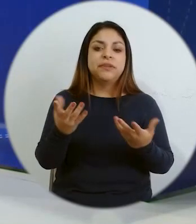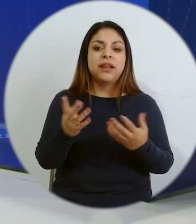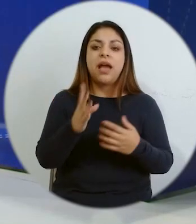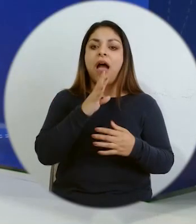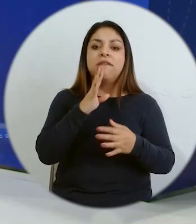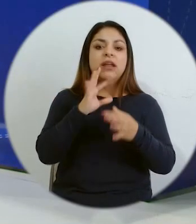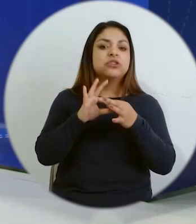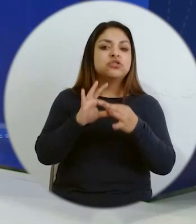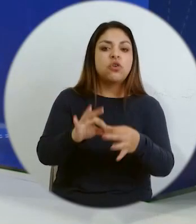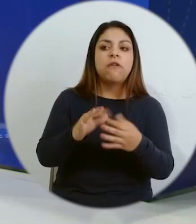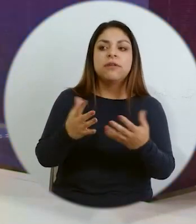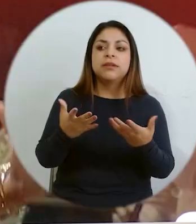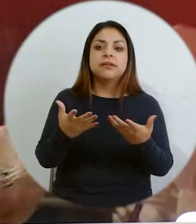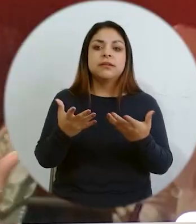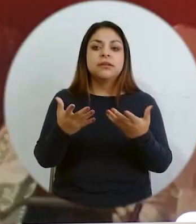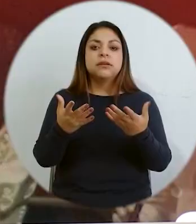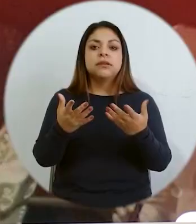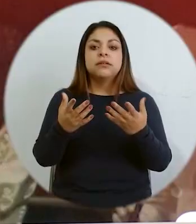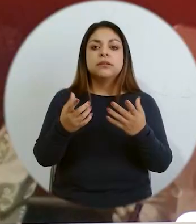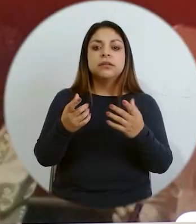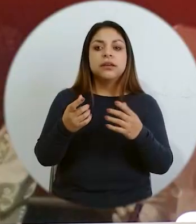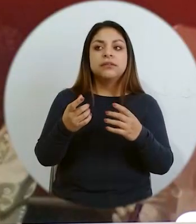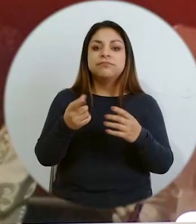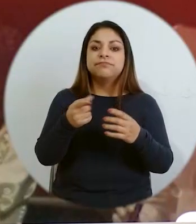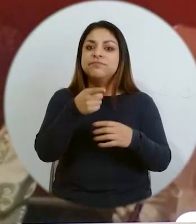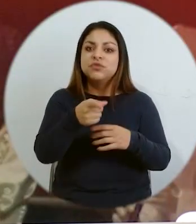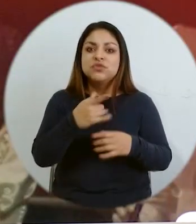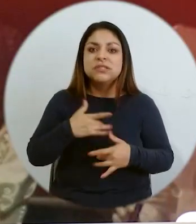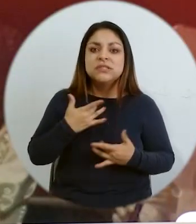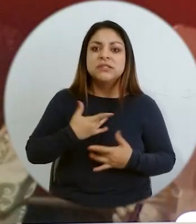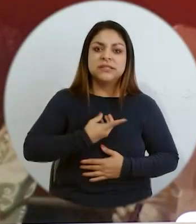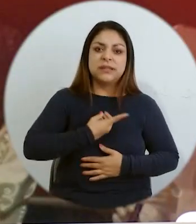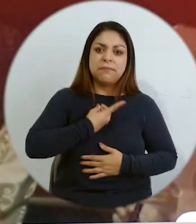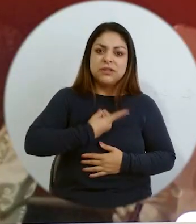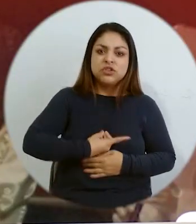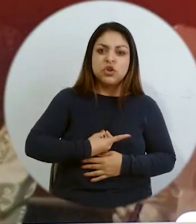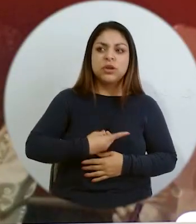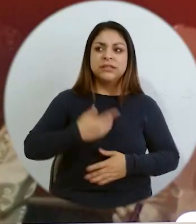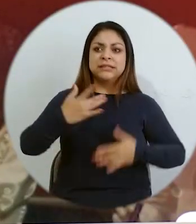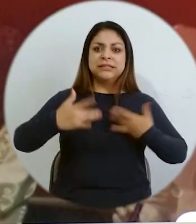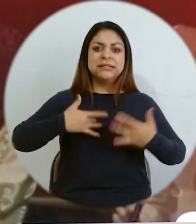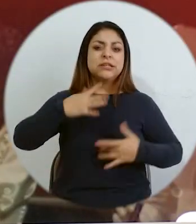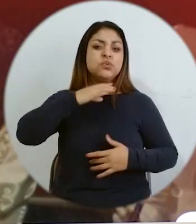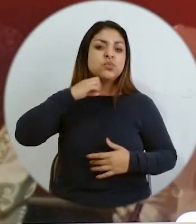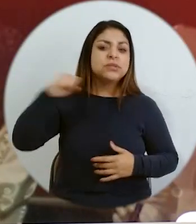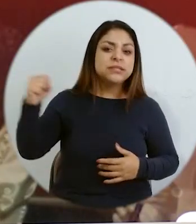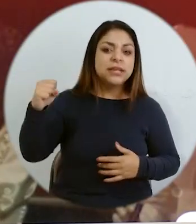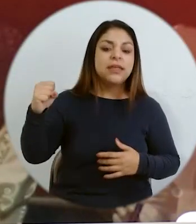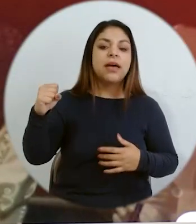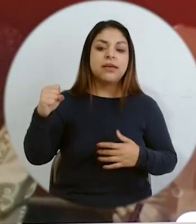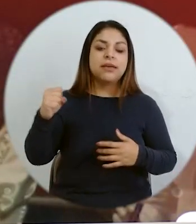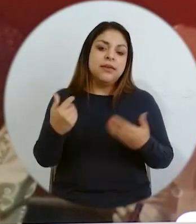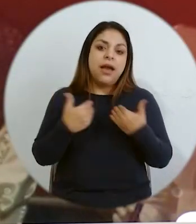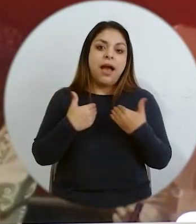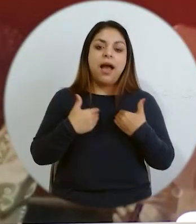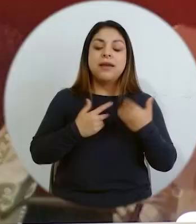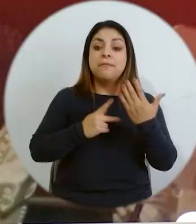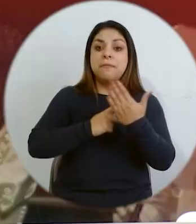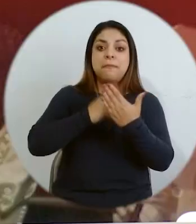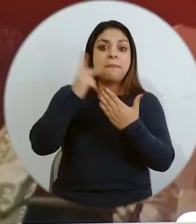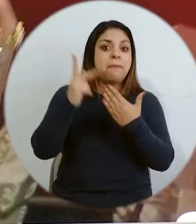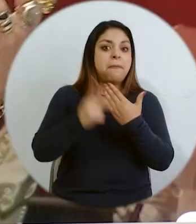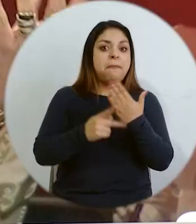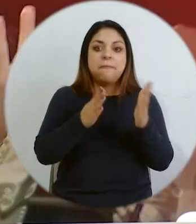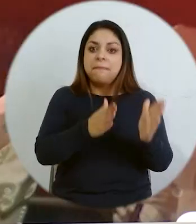mesa desde cuadros o situaciones emocionales de depresión, ideación suicida. Incluso hemos intervenido cuando